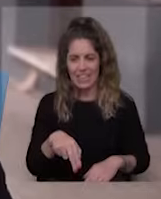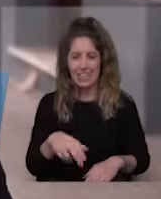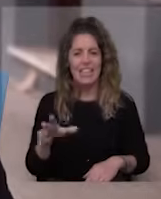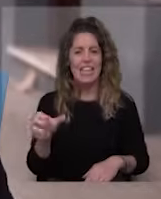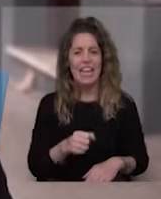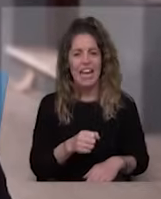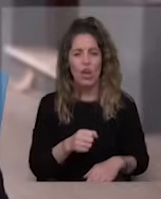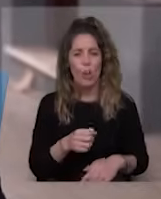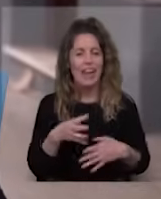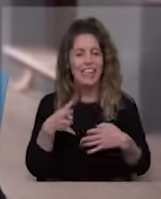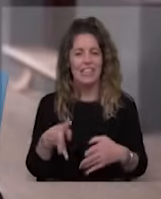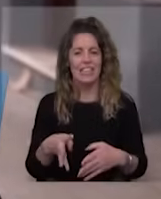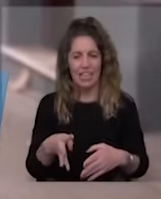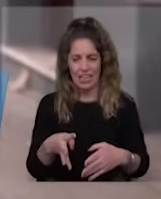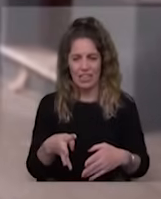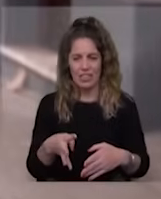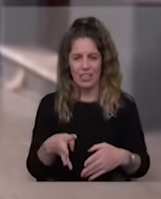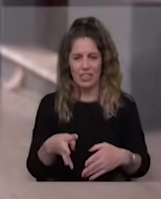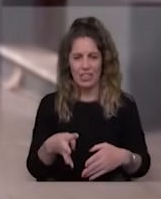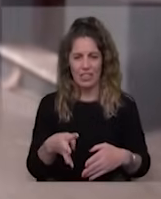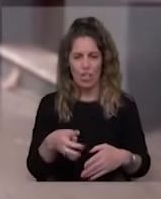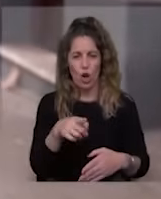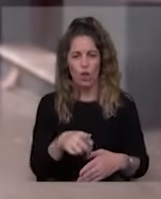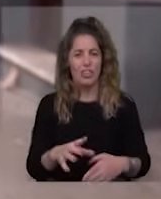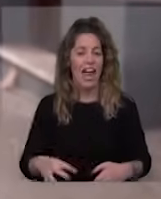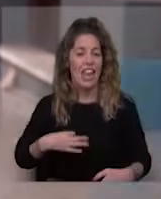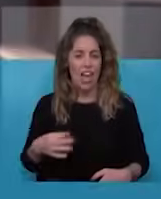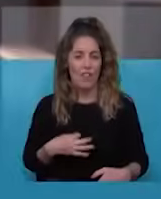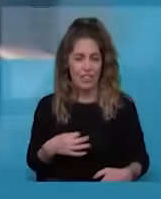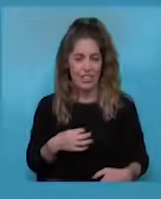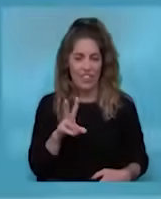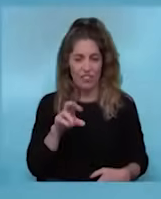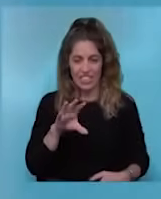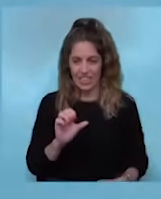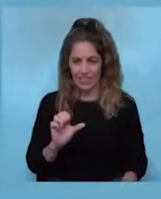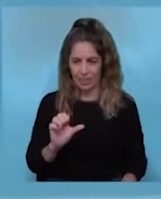para atentar con el contra la vida del mayor Pablo